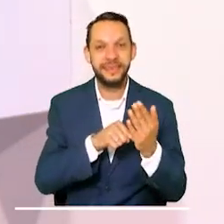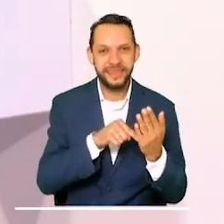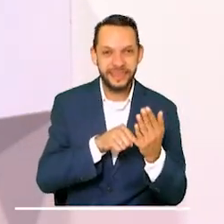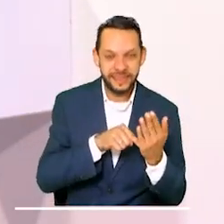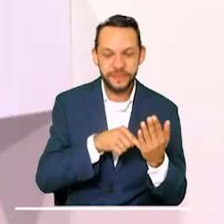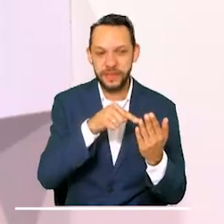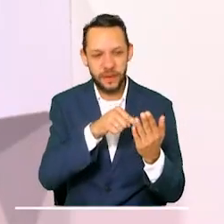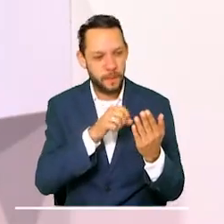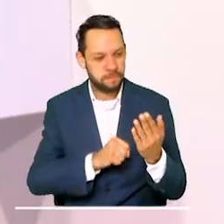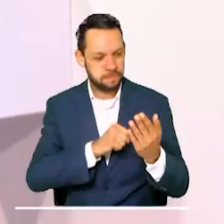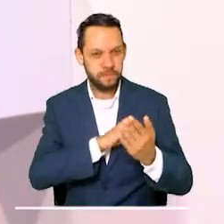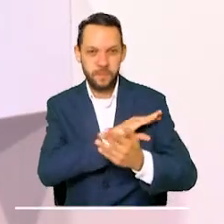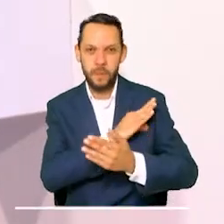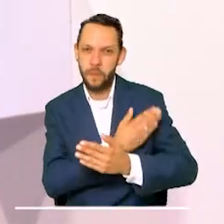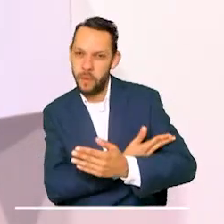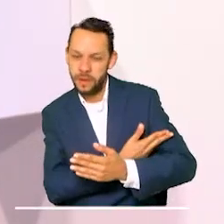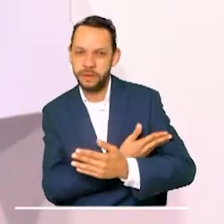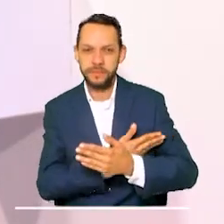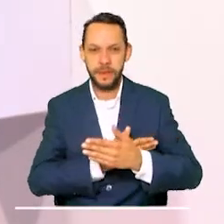o